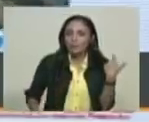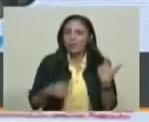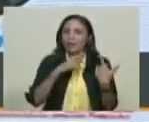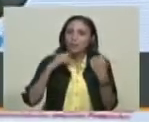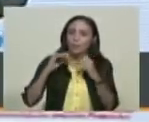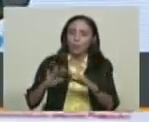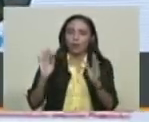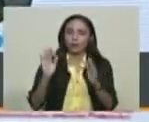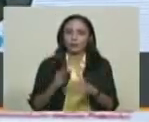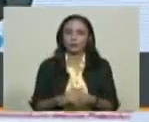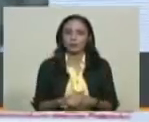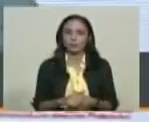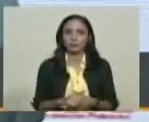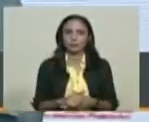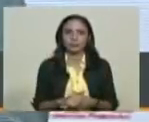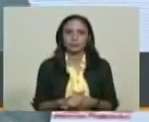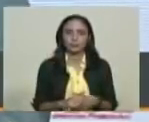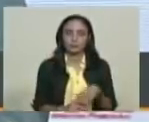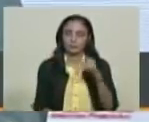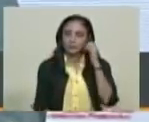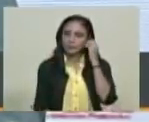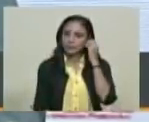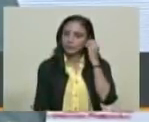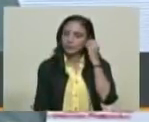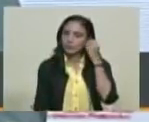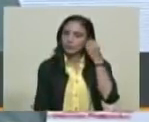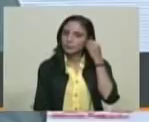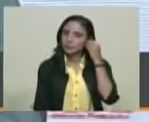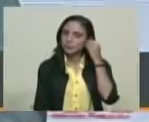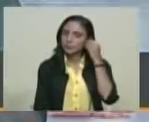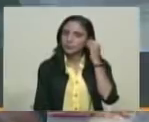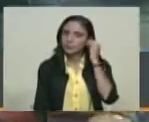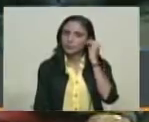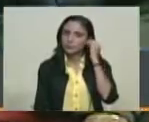si hubieran ejecutado esa matanza?